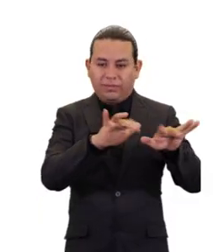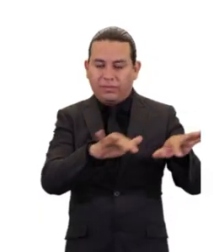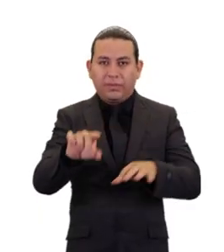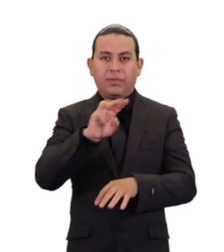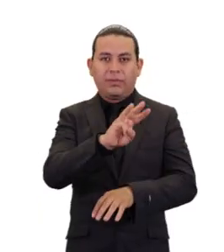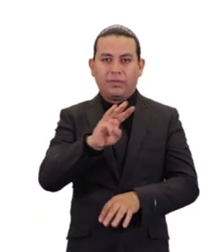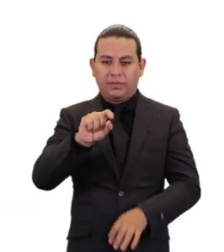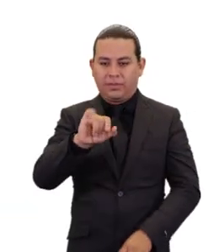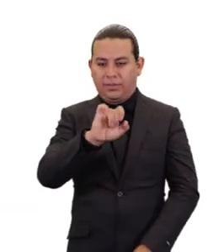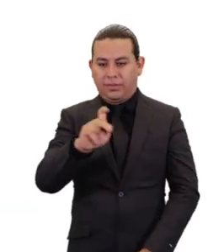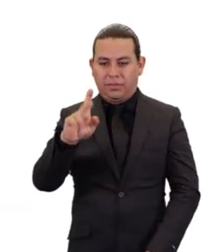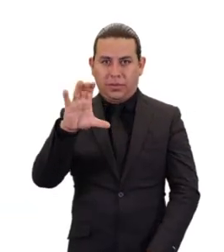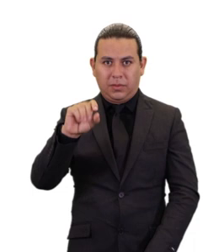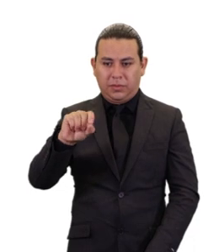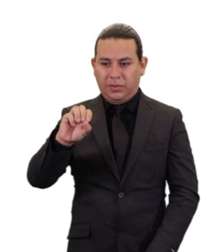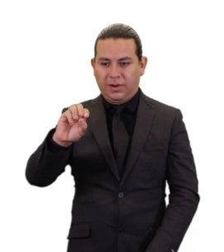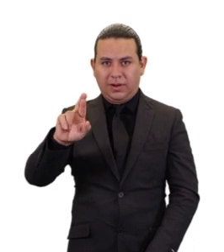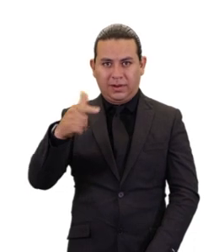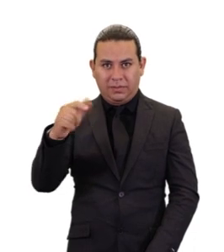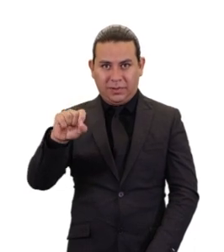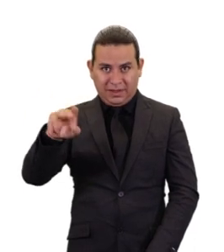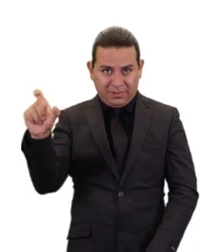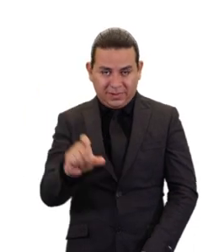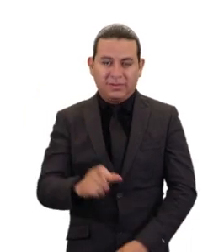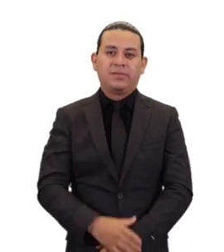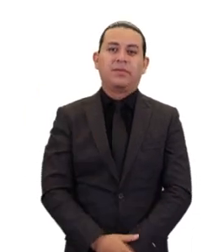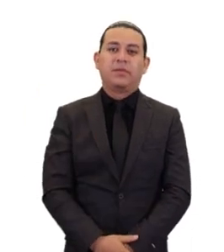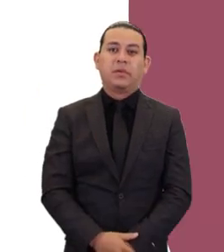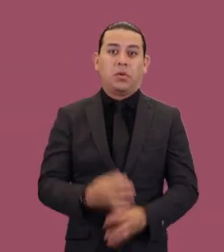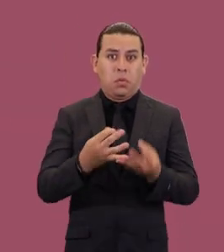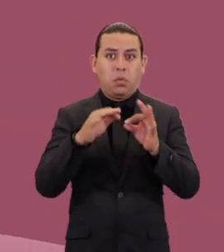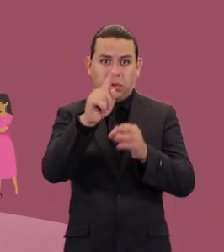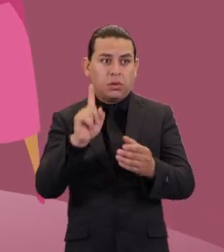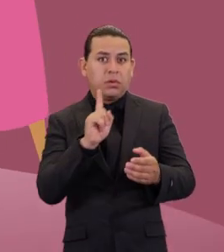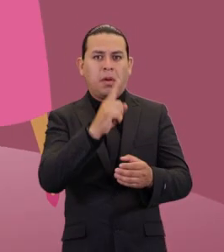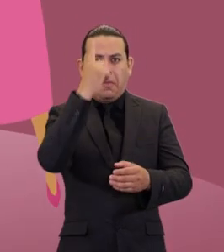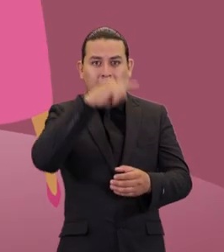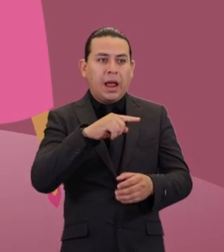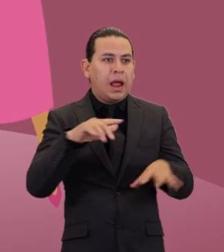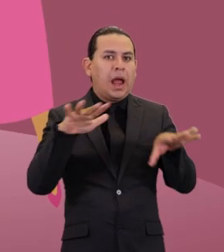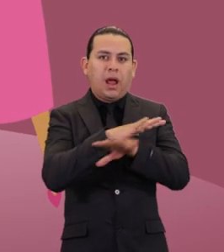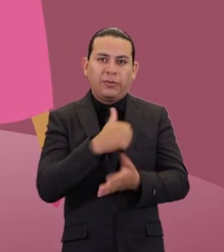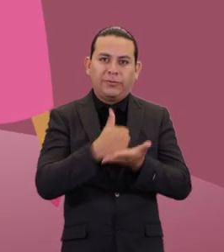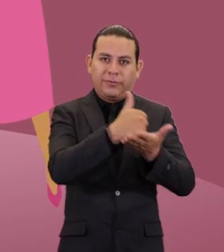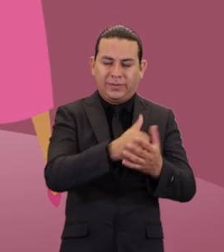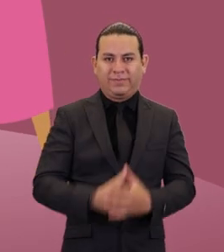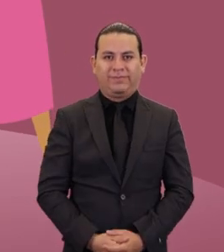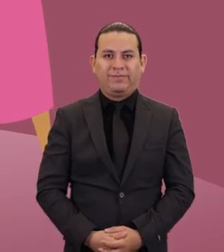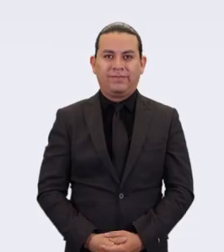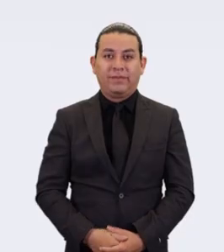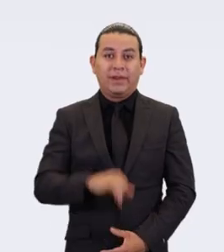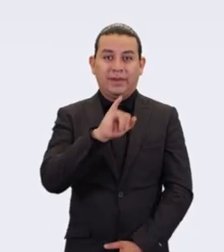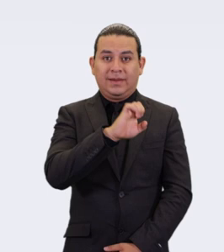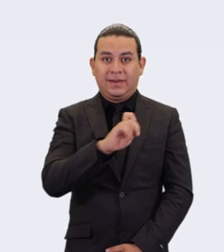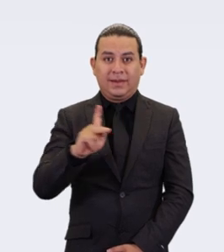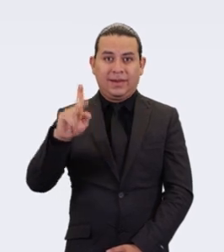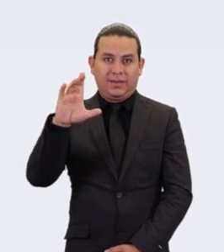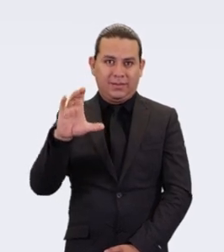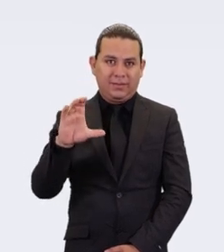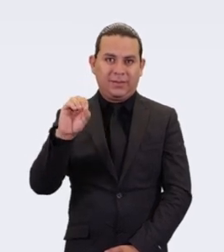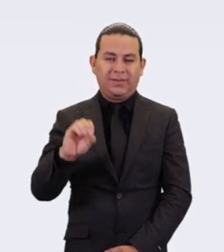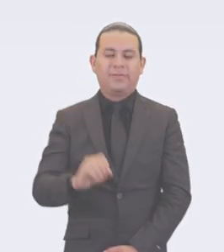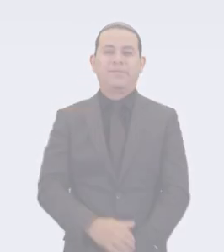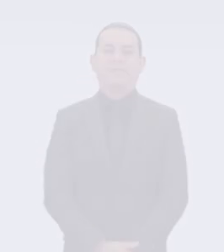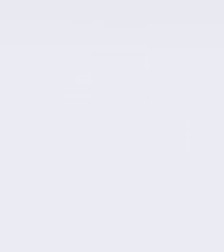comiense al Instituto Electoral y la